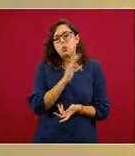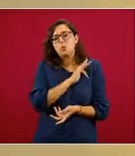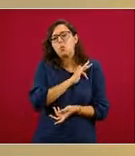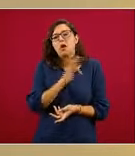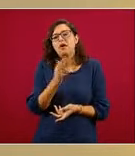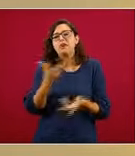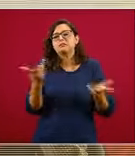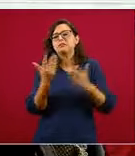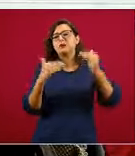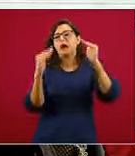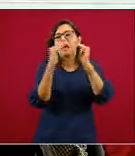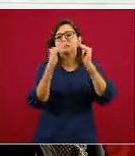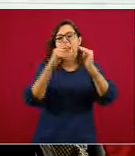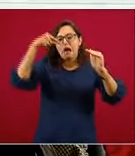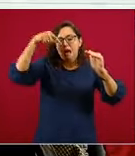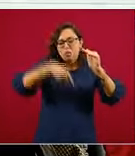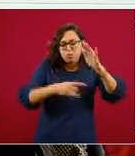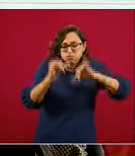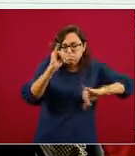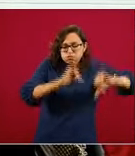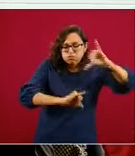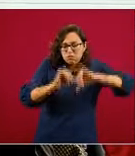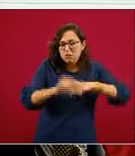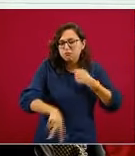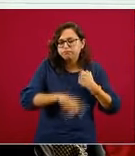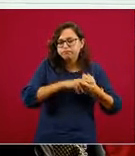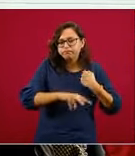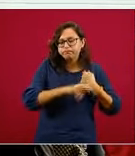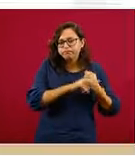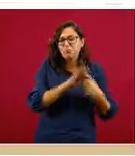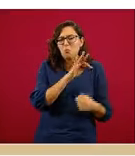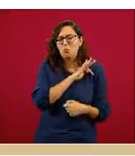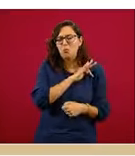sótano. Aquí les pongo una